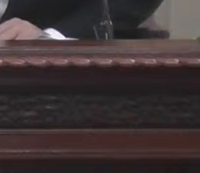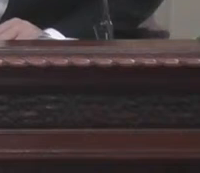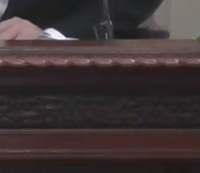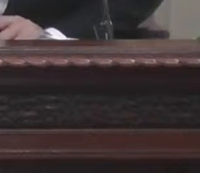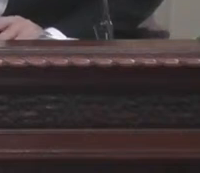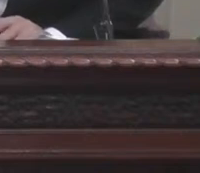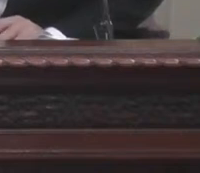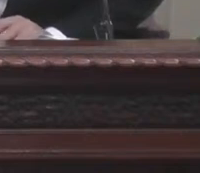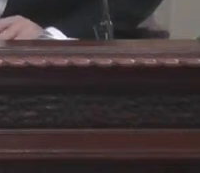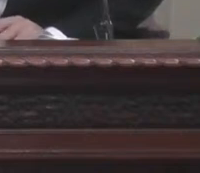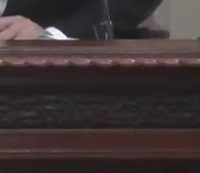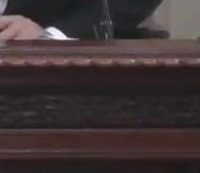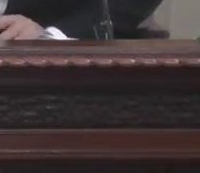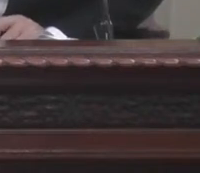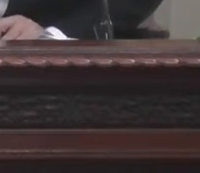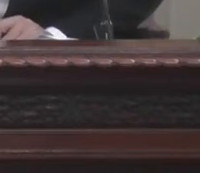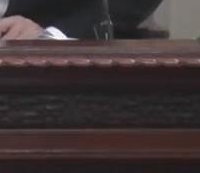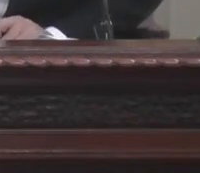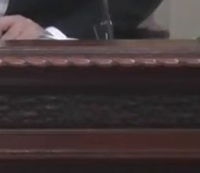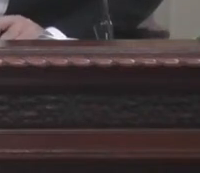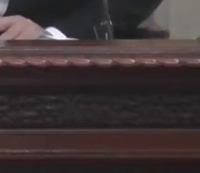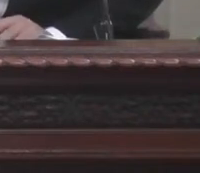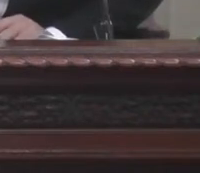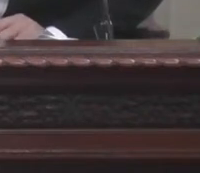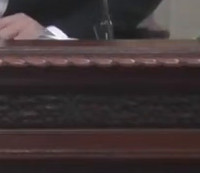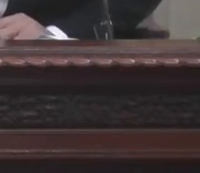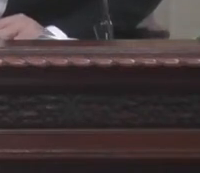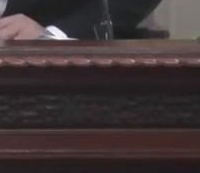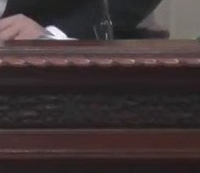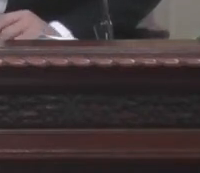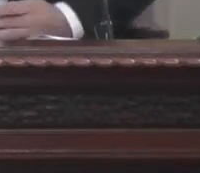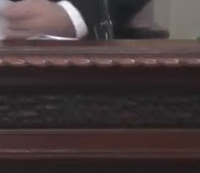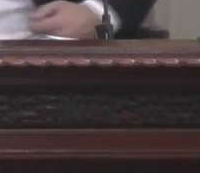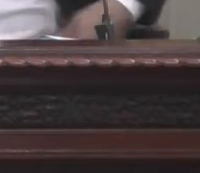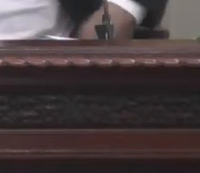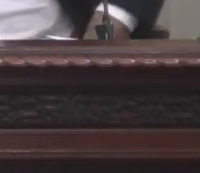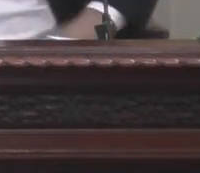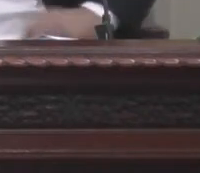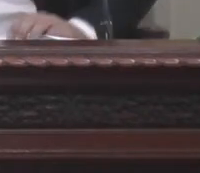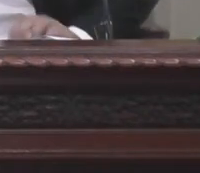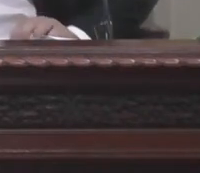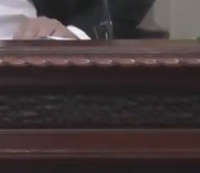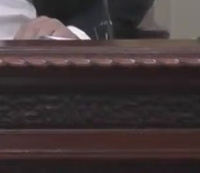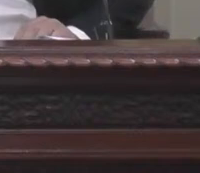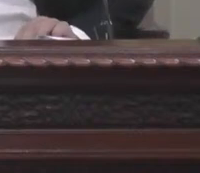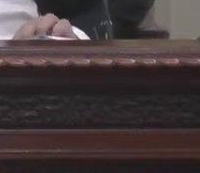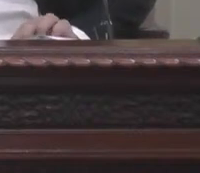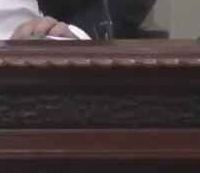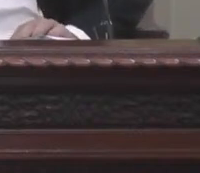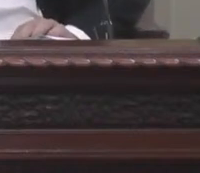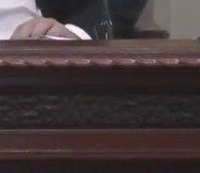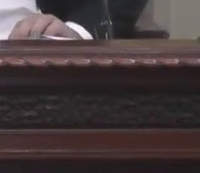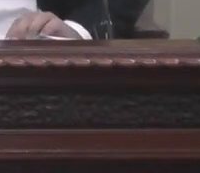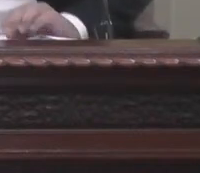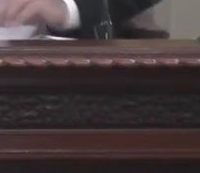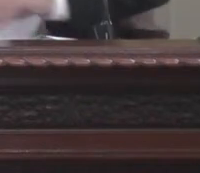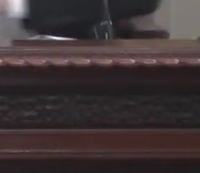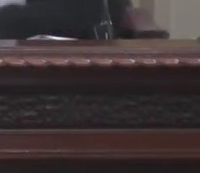de proyectos de ley que figuran en el orden del día, para poder luego tratar los otros proyectos en bloque.